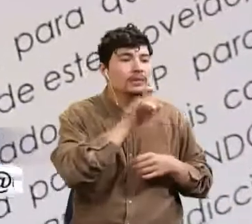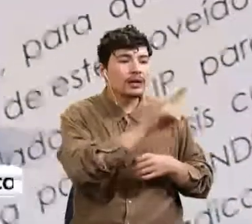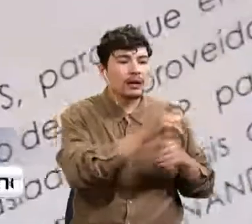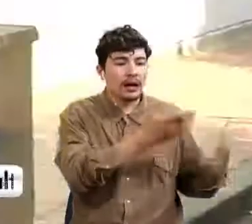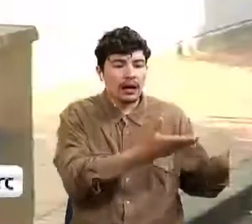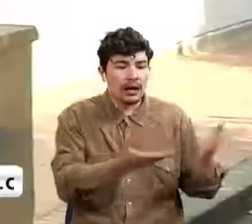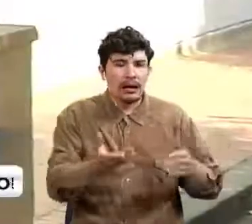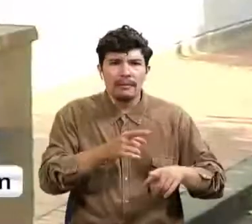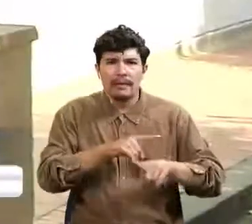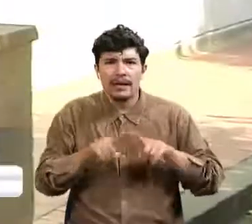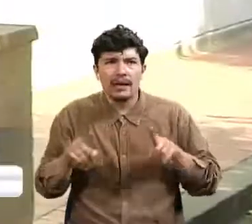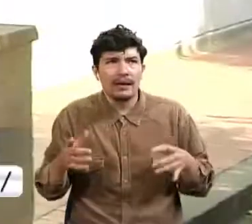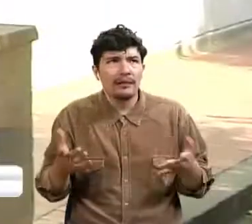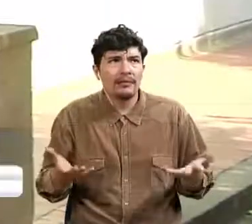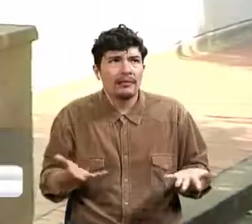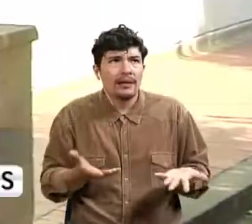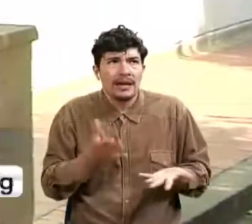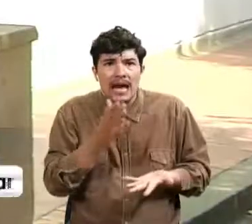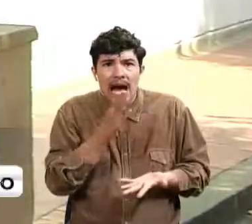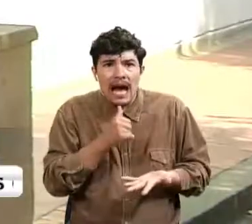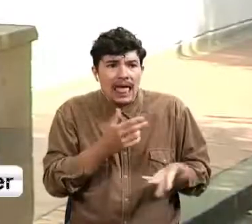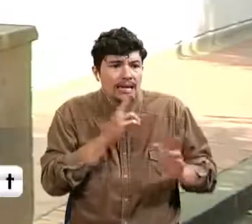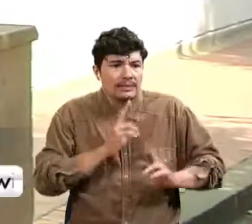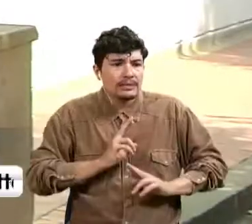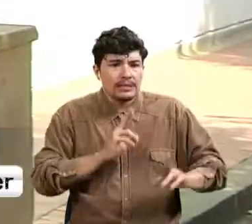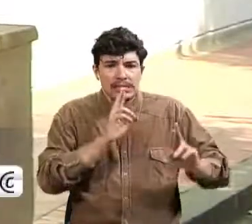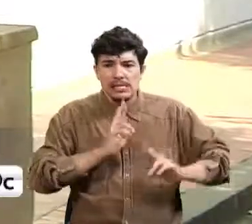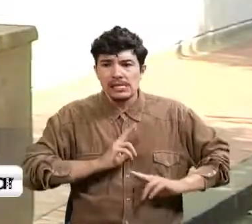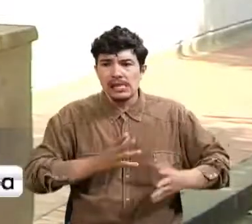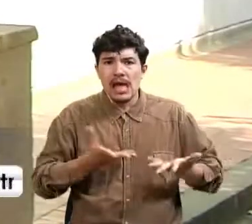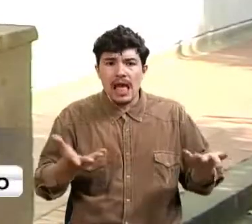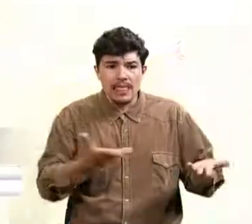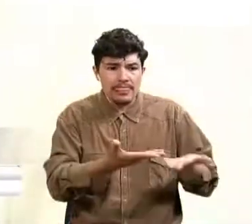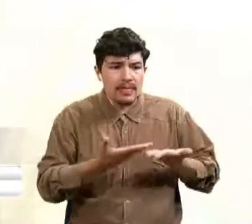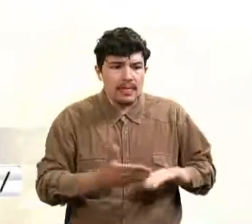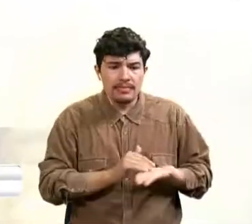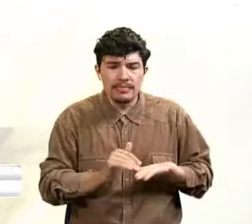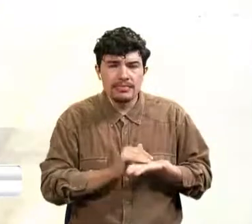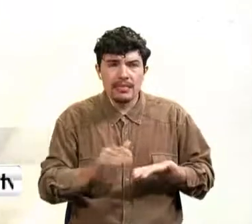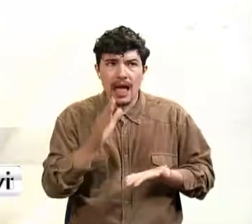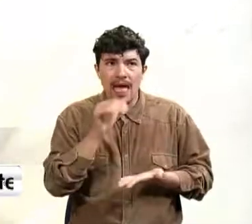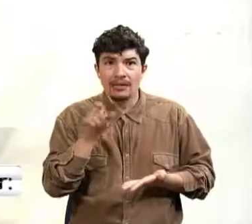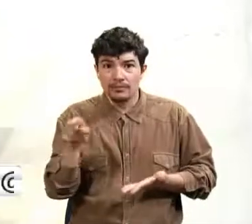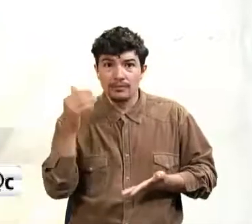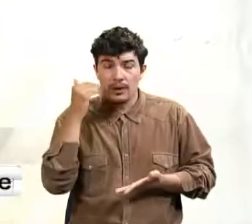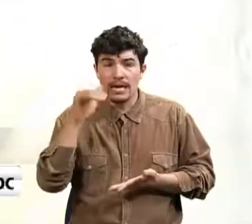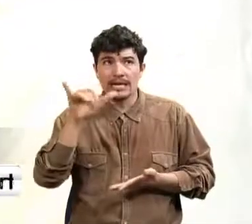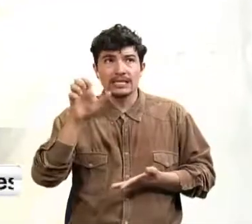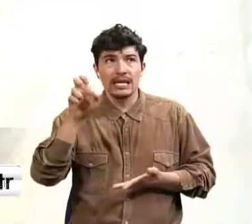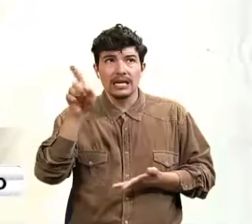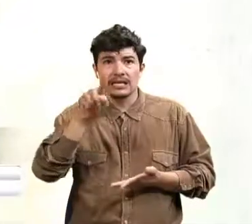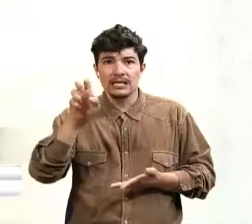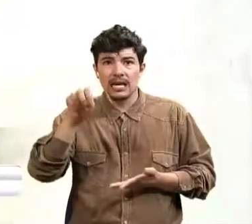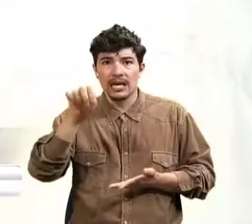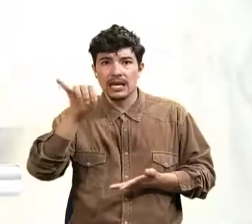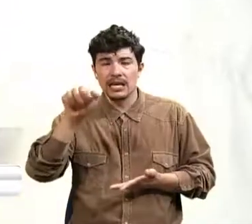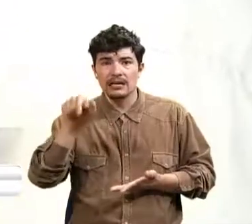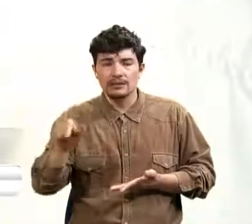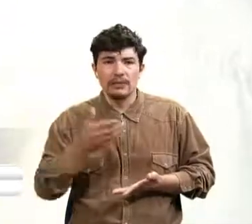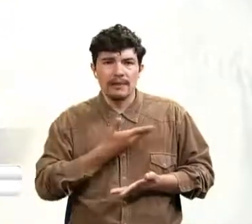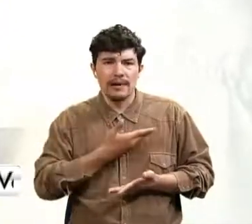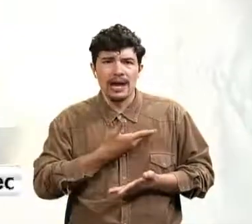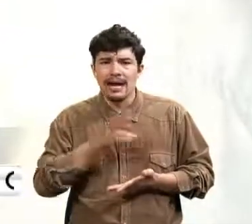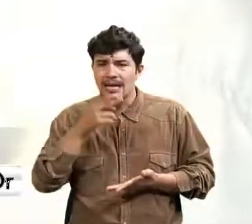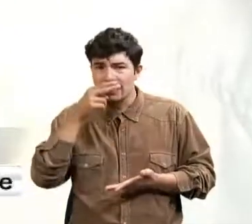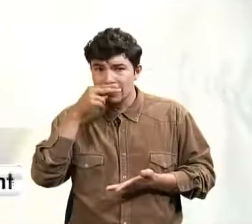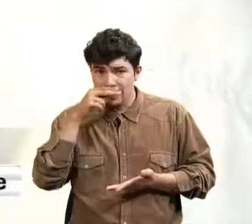recibieran, pero entonces es la hora y no nos han solucionado nada. Yesenia Becerra, madre del menor de 7 años, hace solo